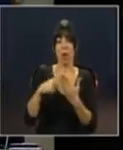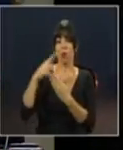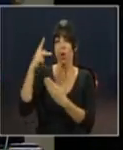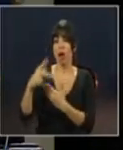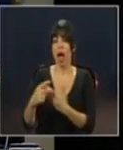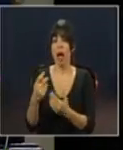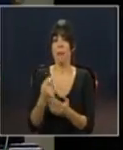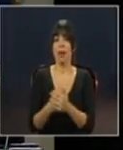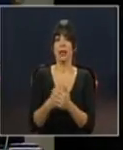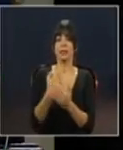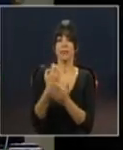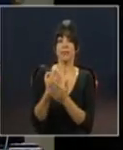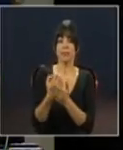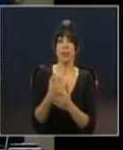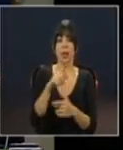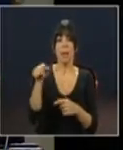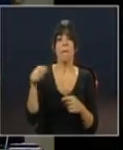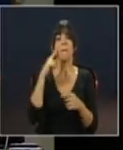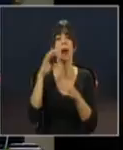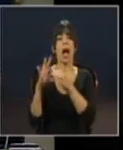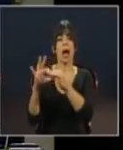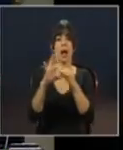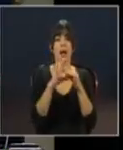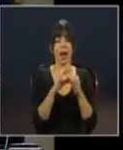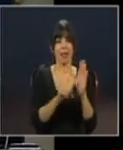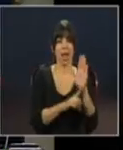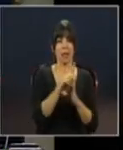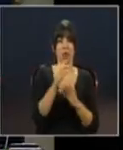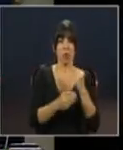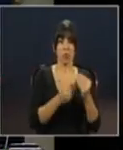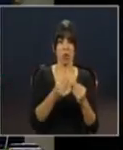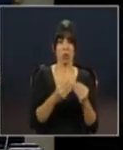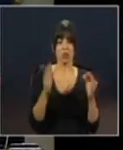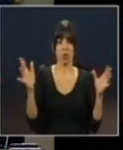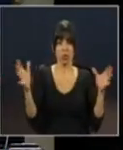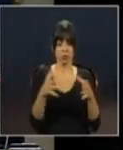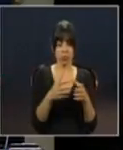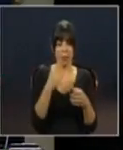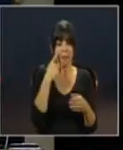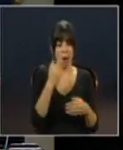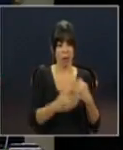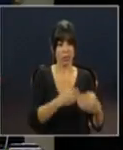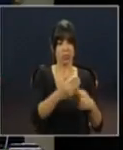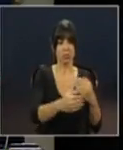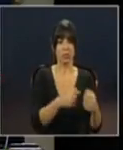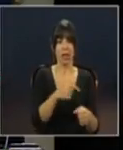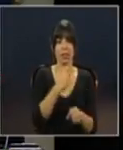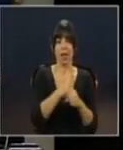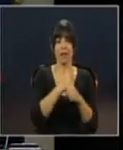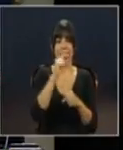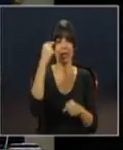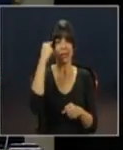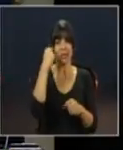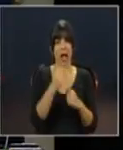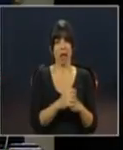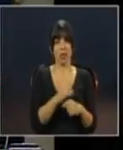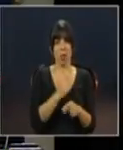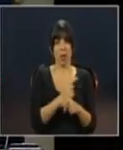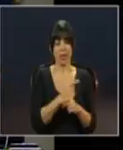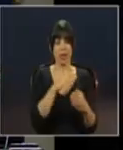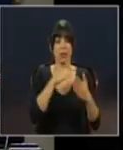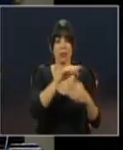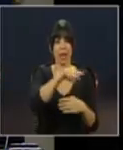fondos relativos al desarrollo productivo con el propósito de darle coherencia a la gestión del Estado frente a este